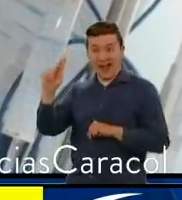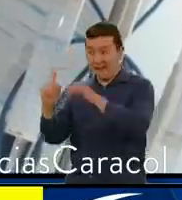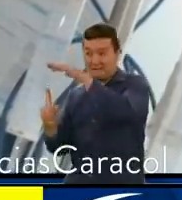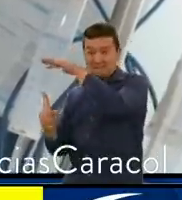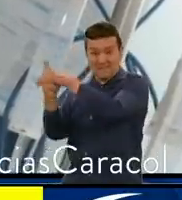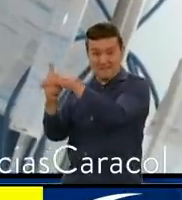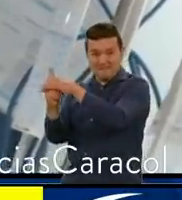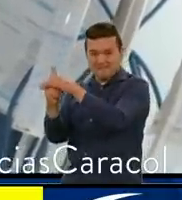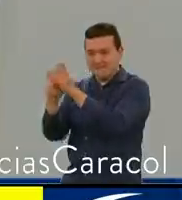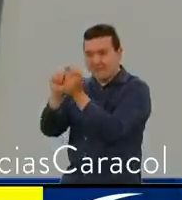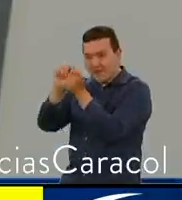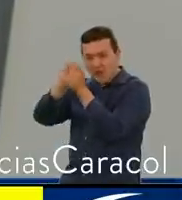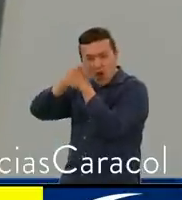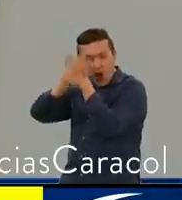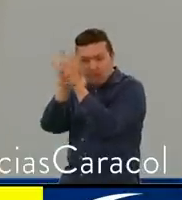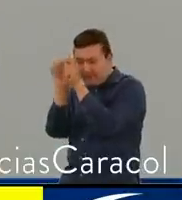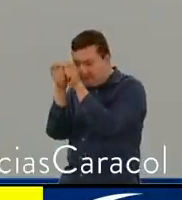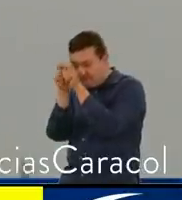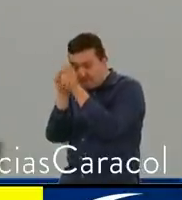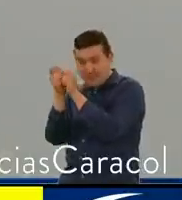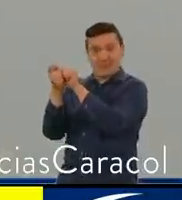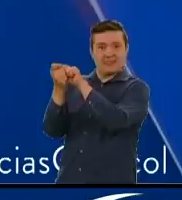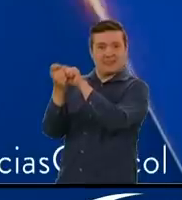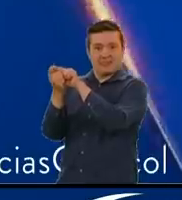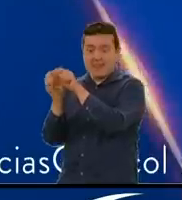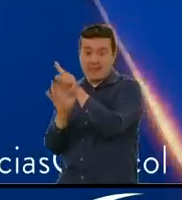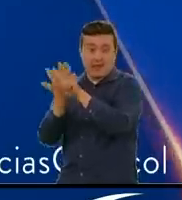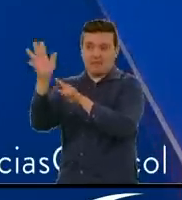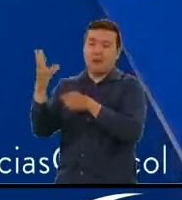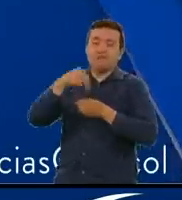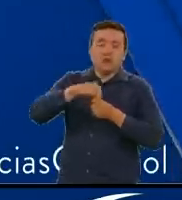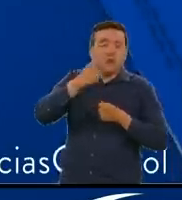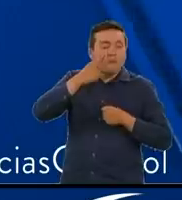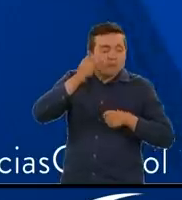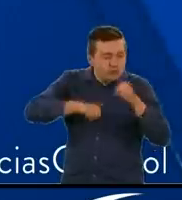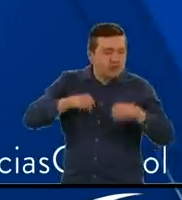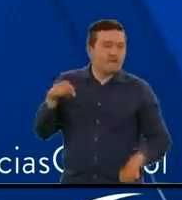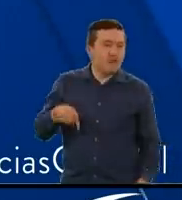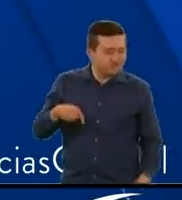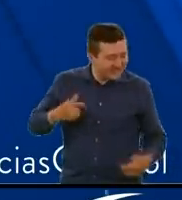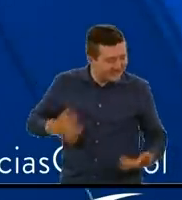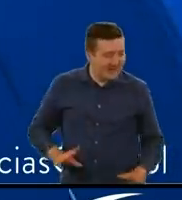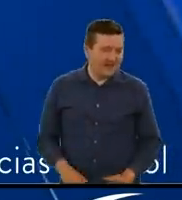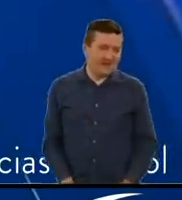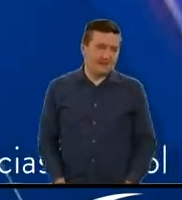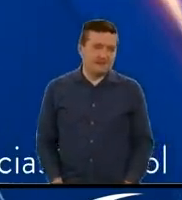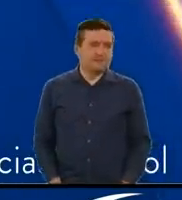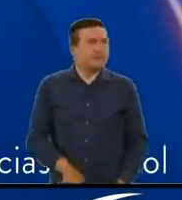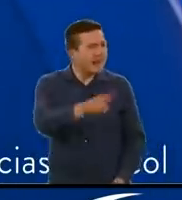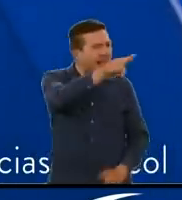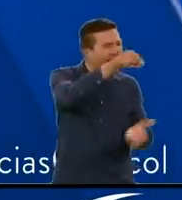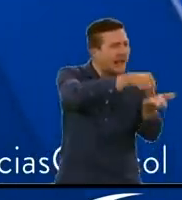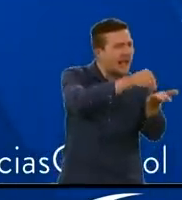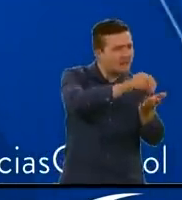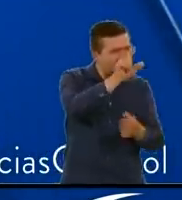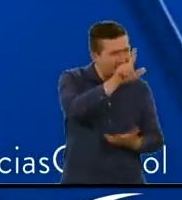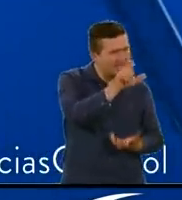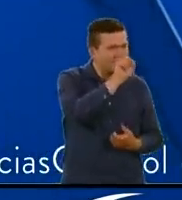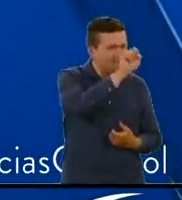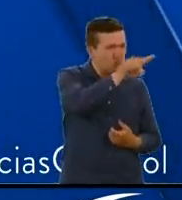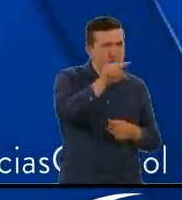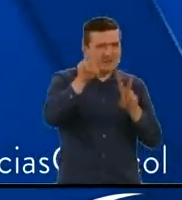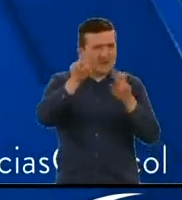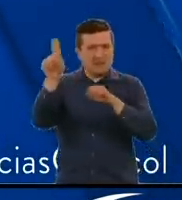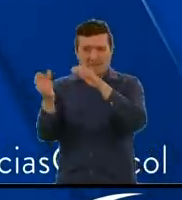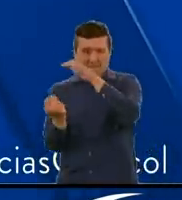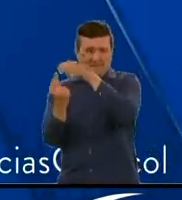el doble en menos de un mes es impresionante. Precisamente sobre esa variante le quería preguntar, doctor Jaime, ¿qué tan determinante